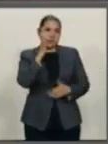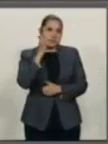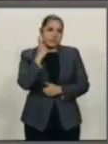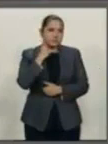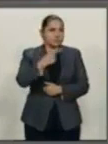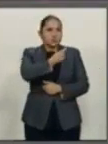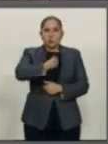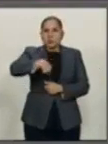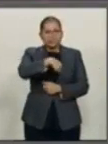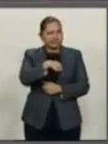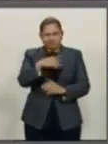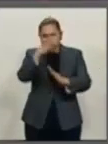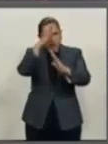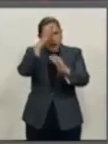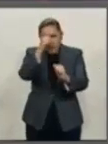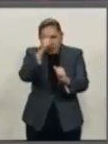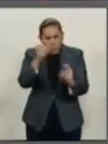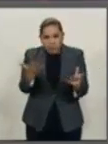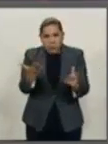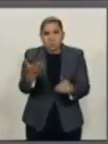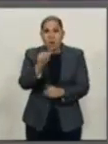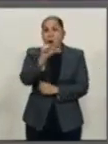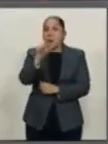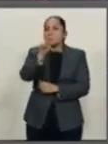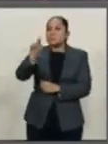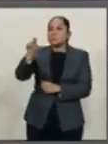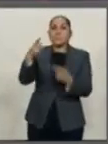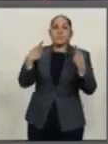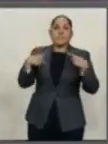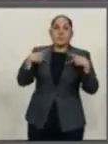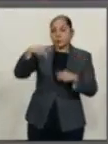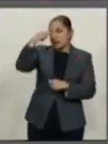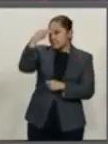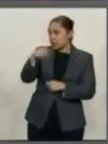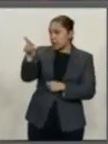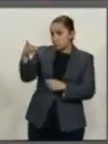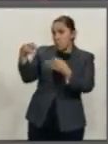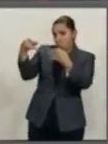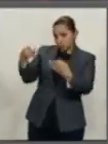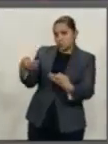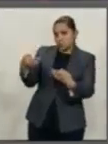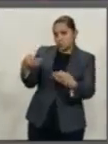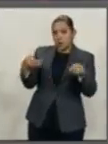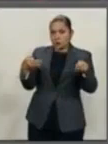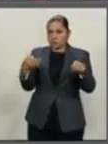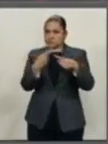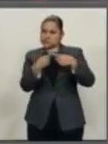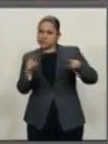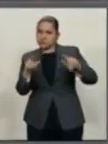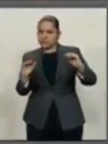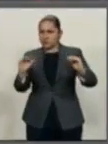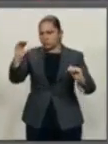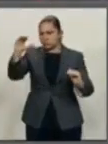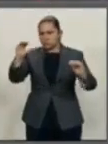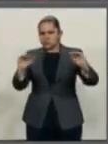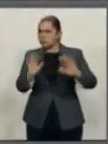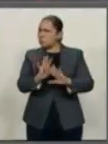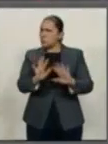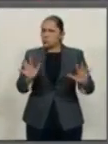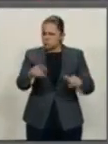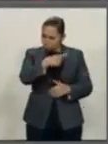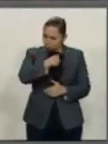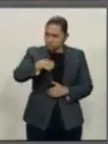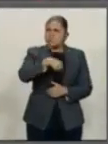de acuerdo en que existan ciudadanos mexicanos de primera y de segunda. Asimismo, velaremos para garantizar que todos los